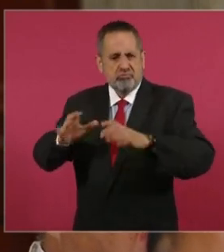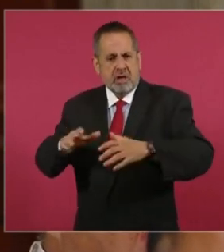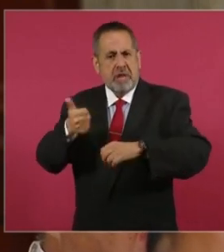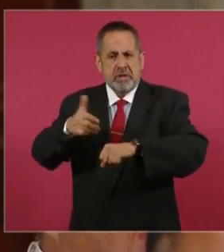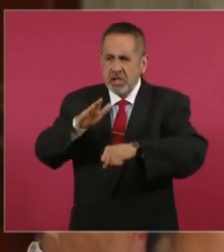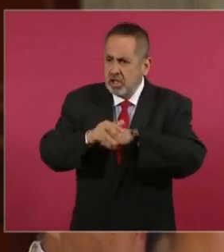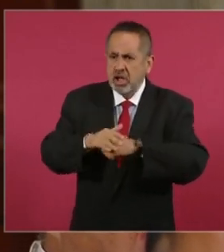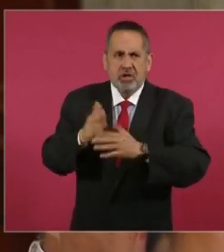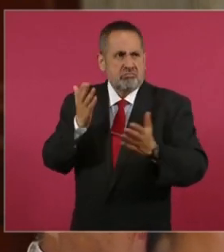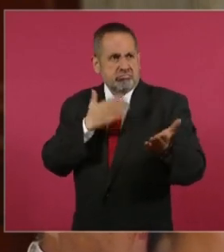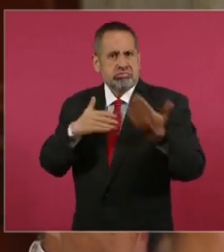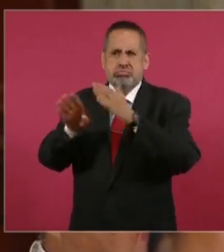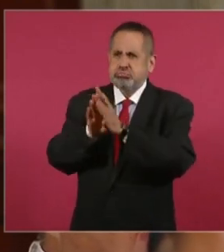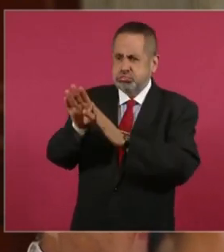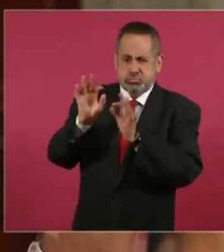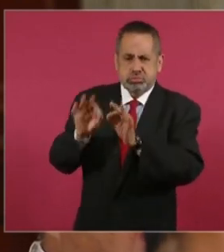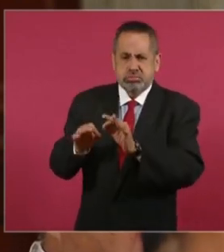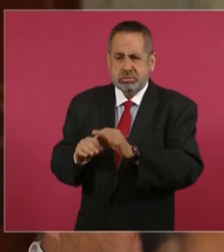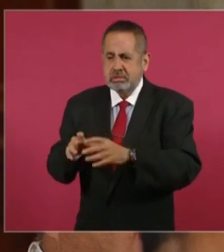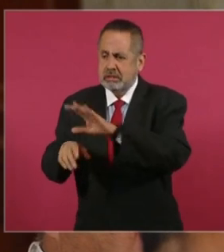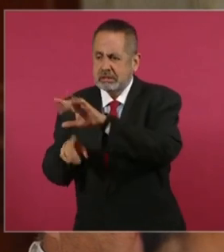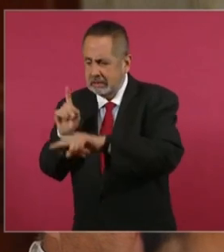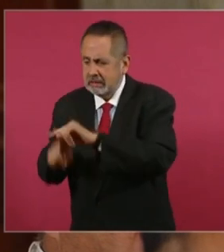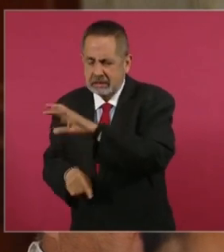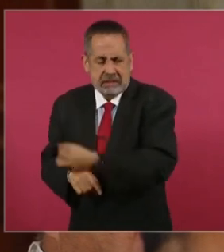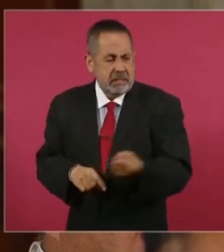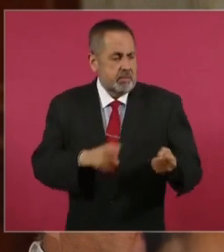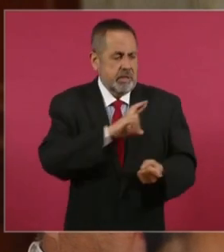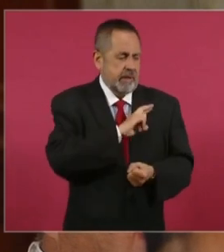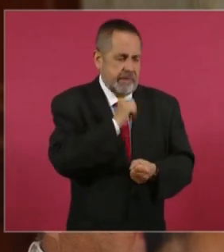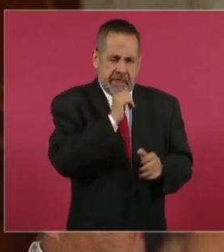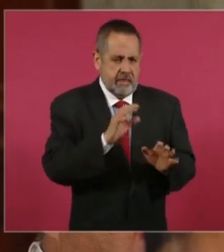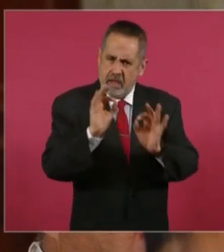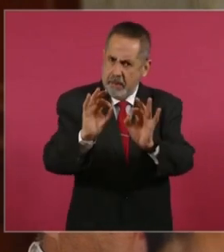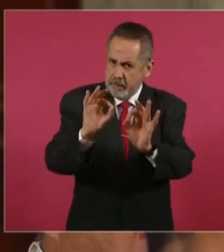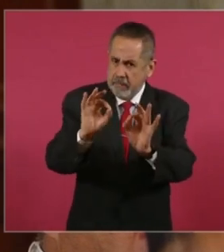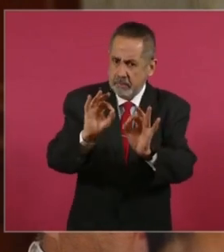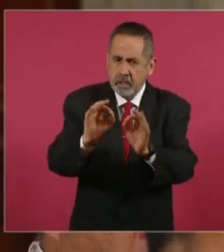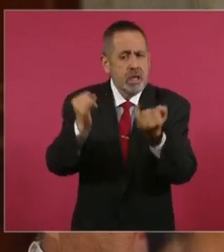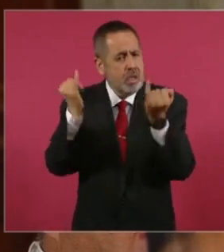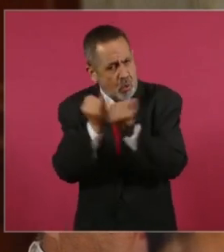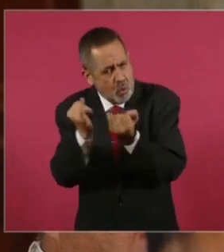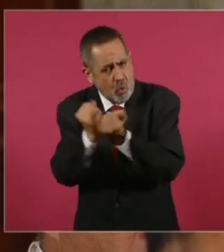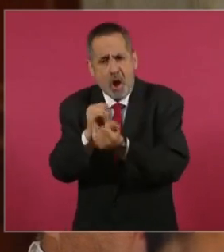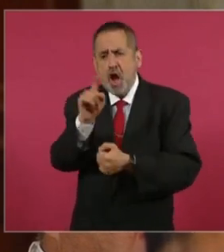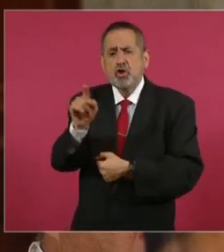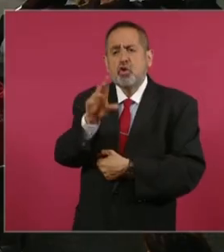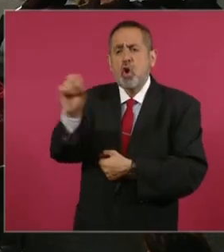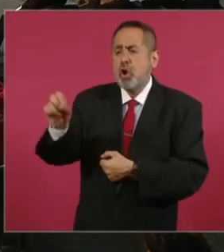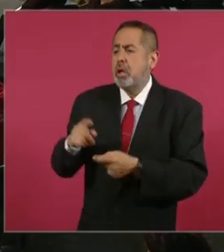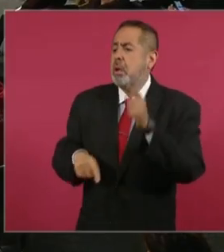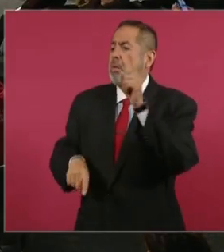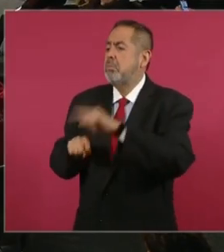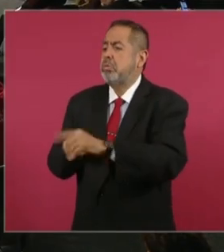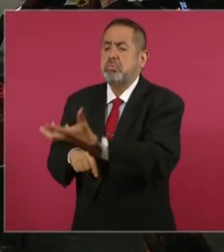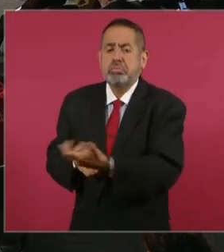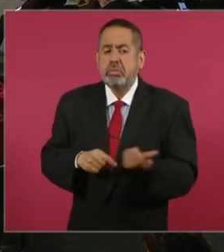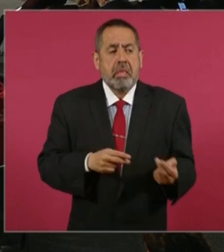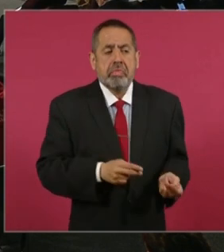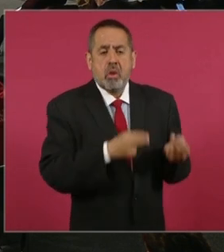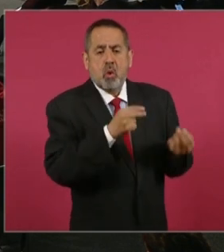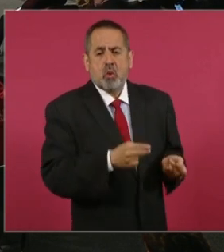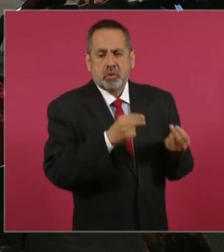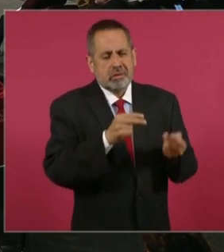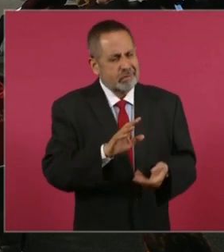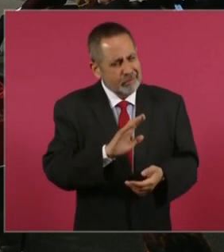administración, evitando que se privaticen. A la fauna silvestre hay que blindarla también para que no tenga un dueño que la comercialice